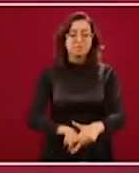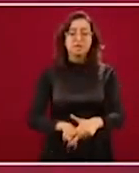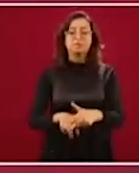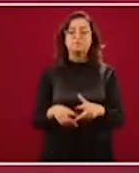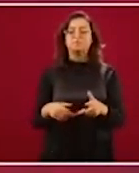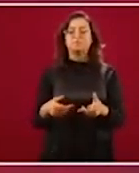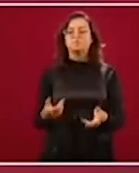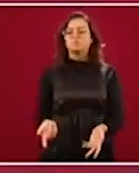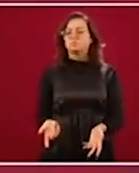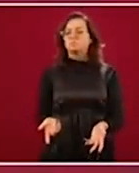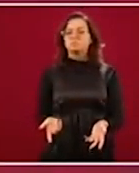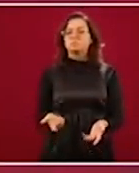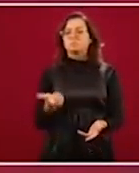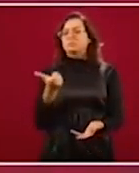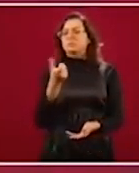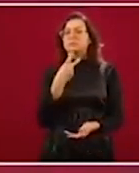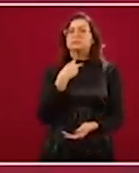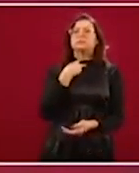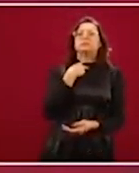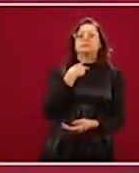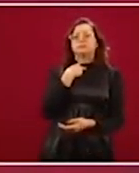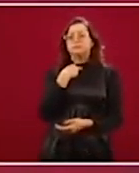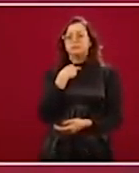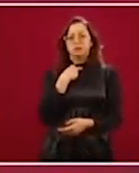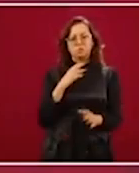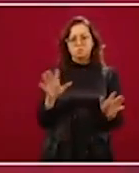no hay falta de recursos.